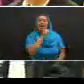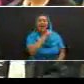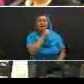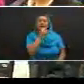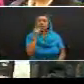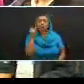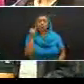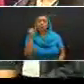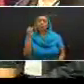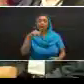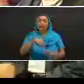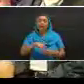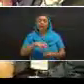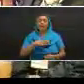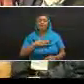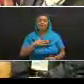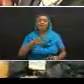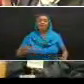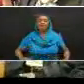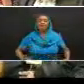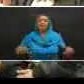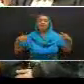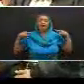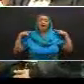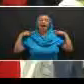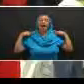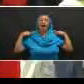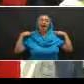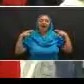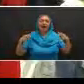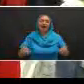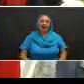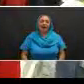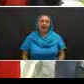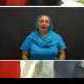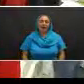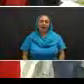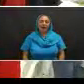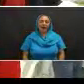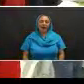nueva canción en mi vida,